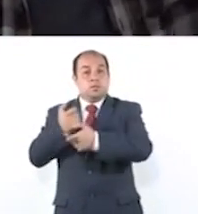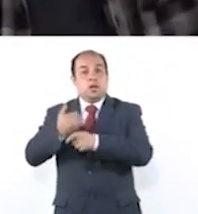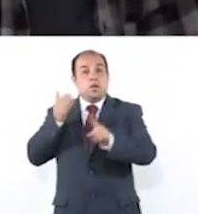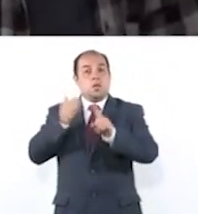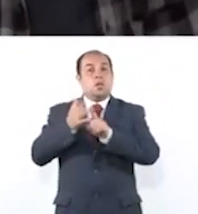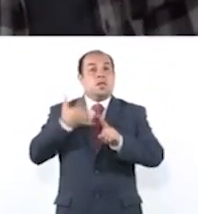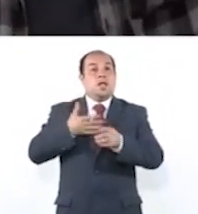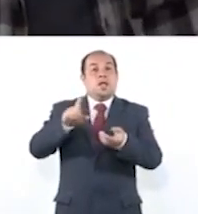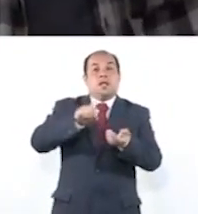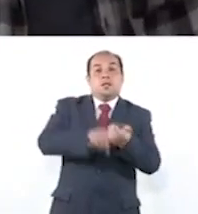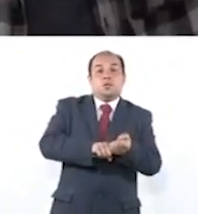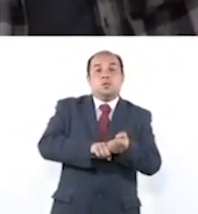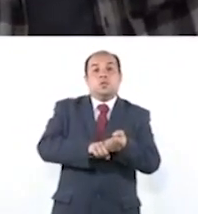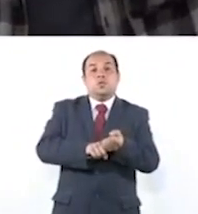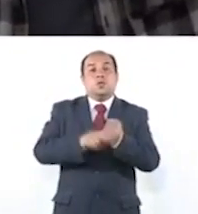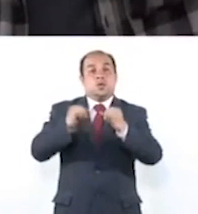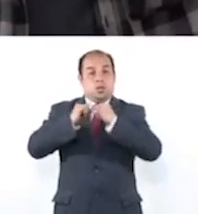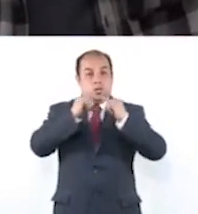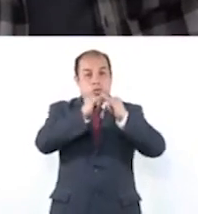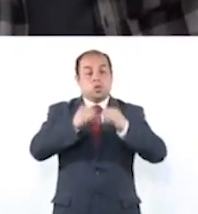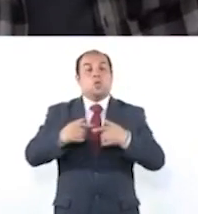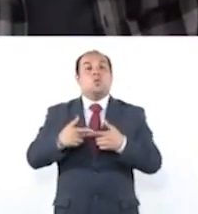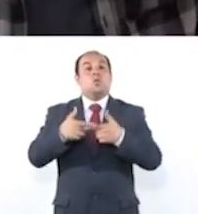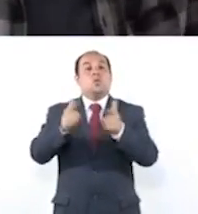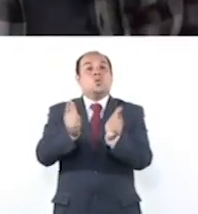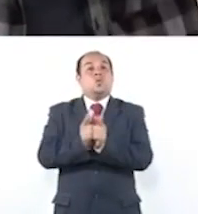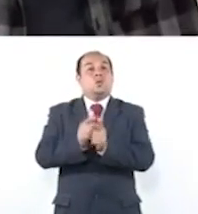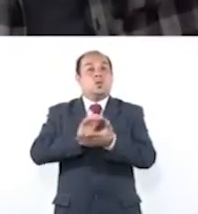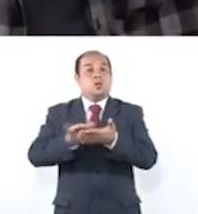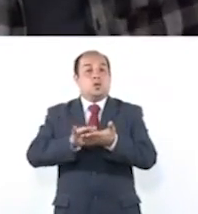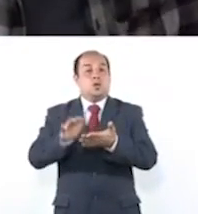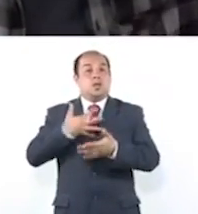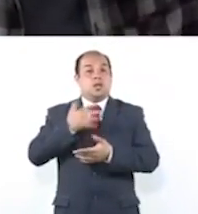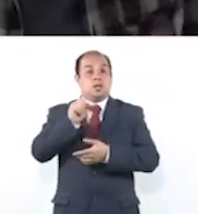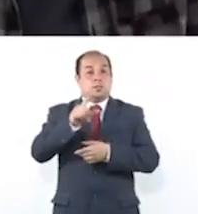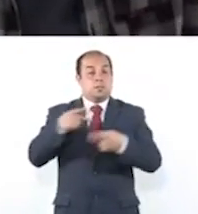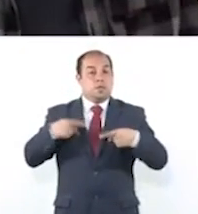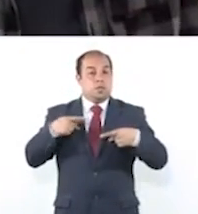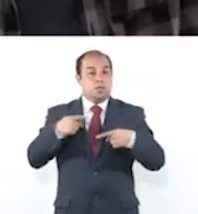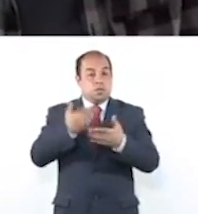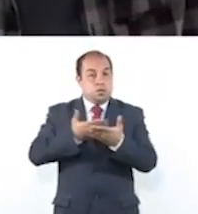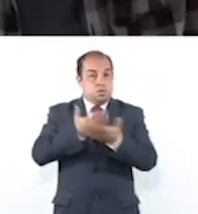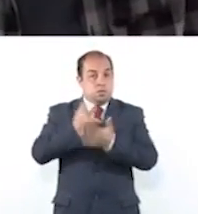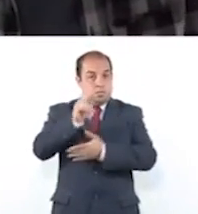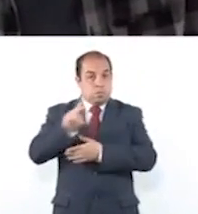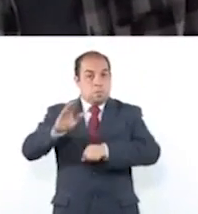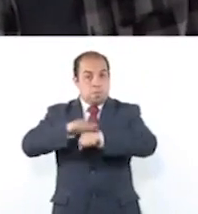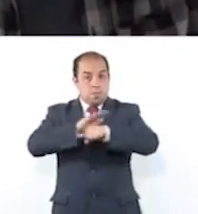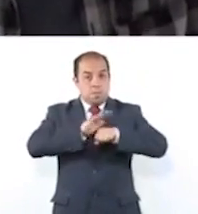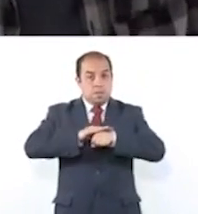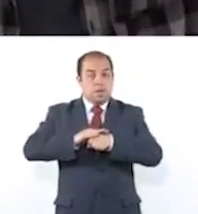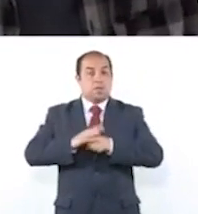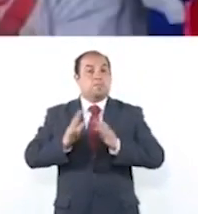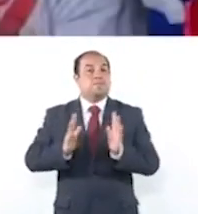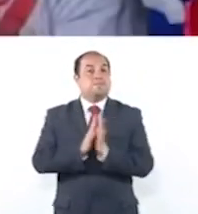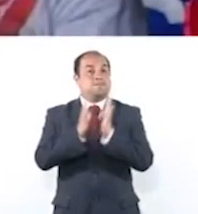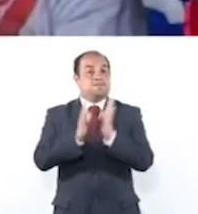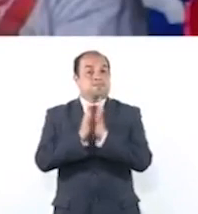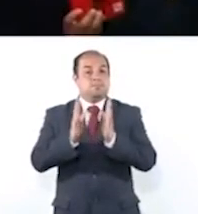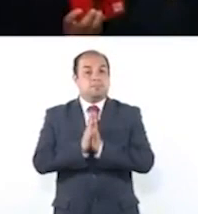crear internamente clubes de lectura que nos permitan también tener servidores públicos mucho más